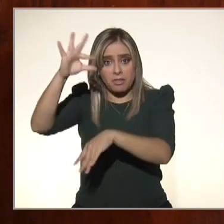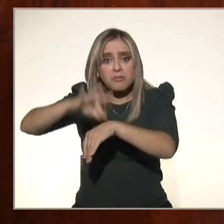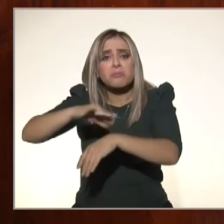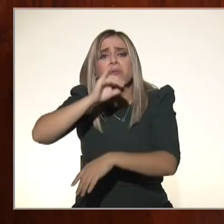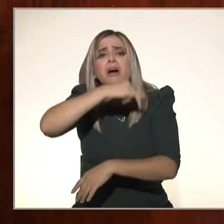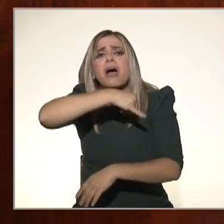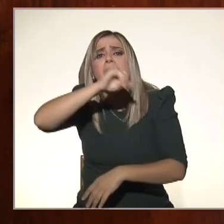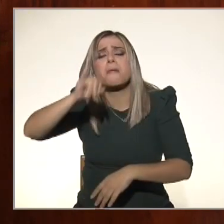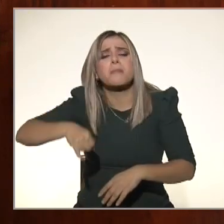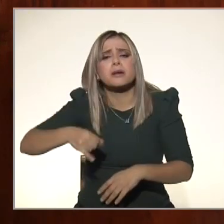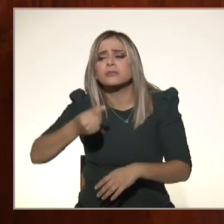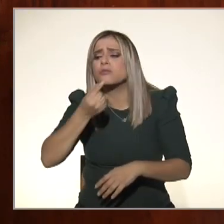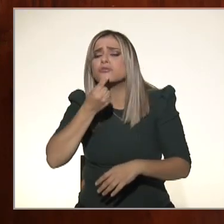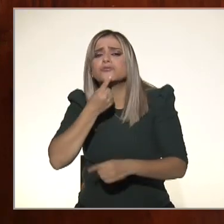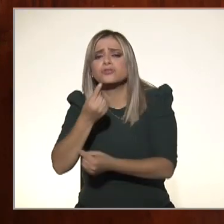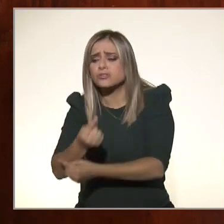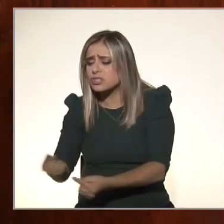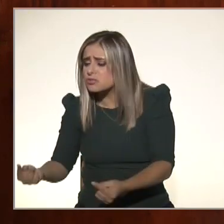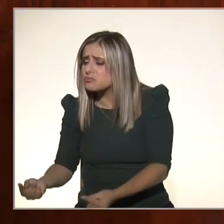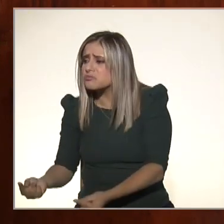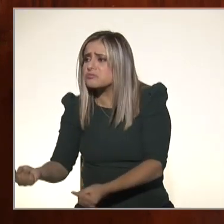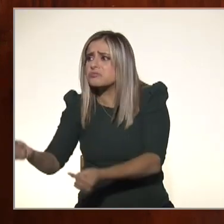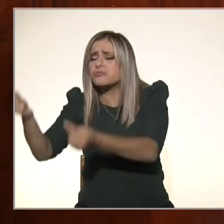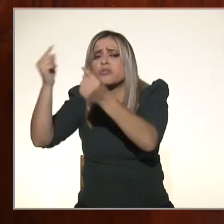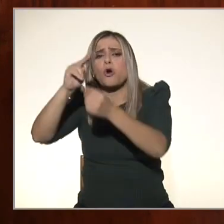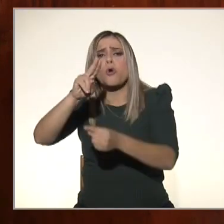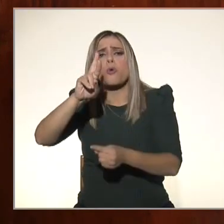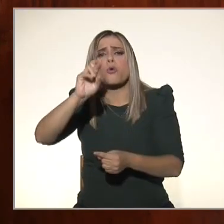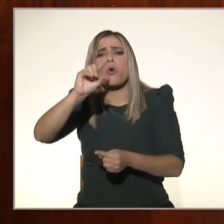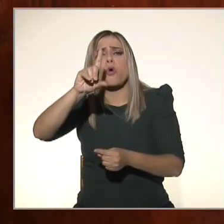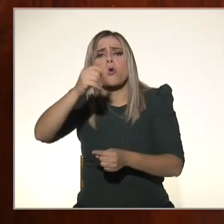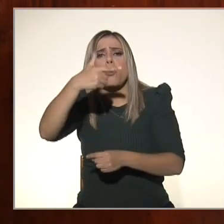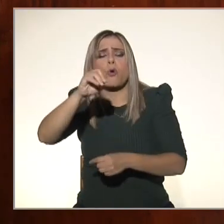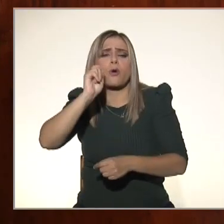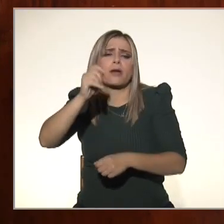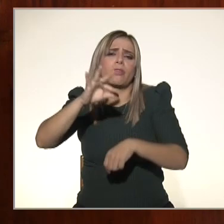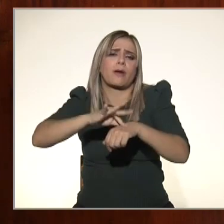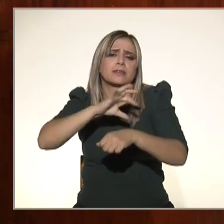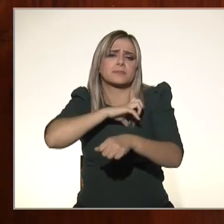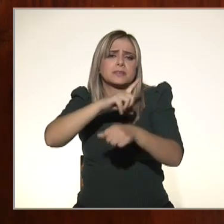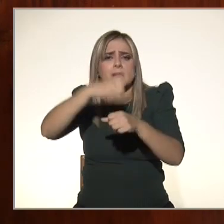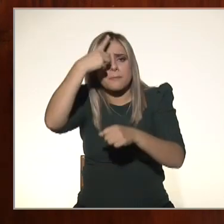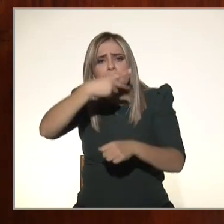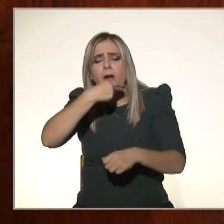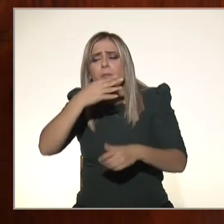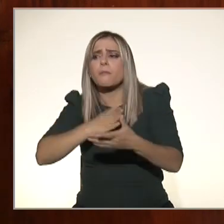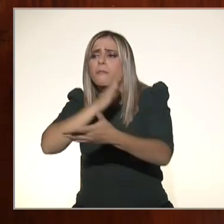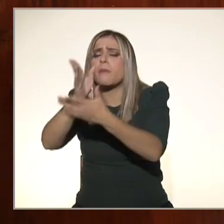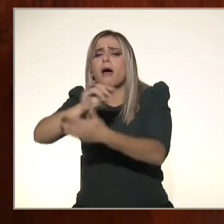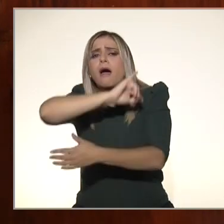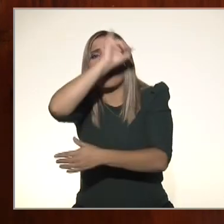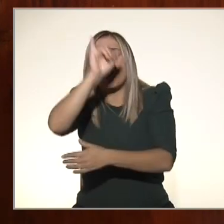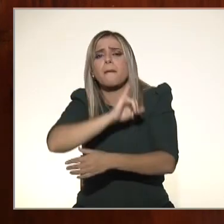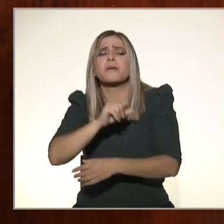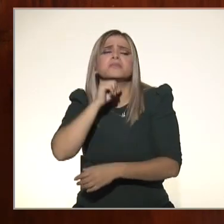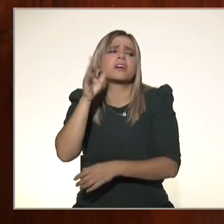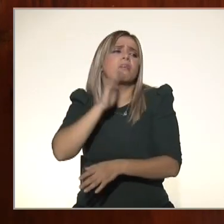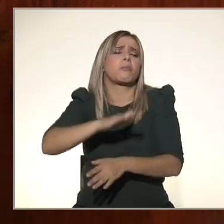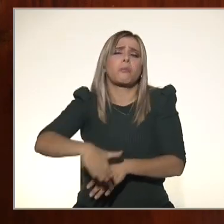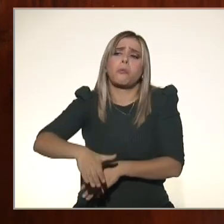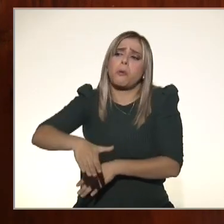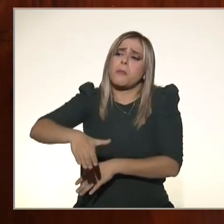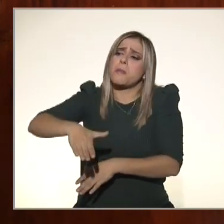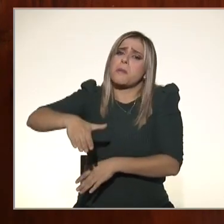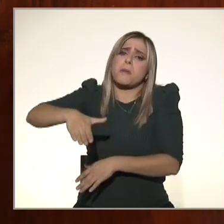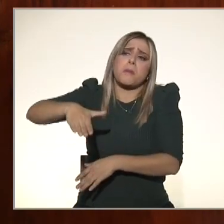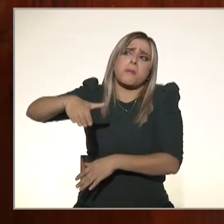una revisión en las primeras etapas, como lo decía hace un momento, siempre es hasta que empiezan a detectar algún problema realmente de salud. Que